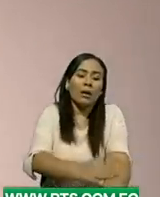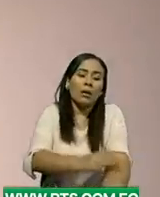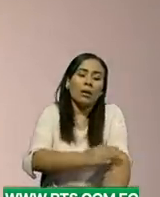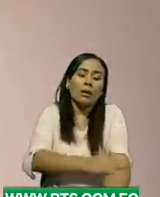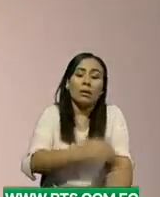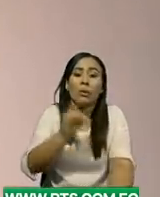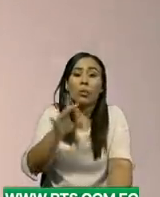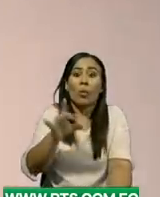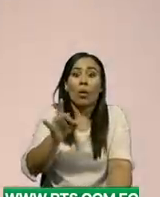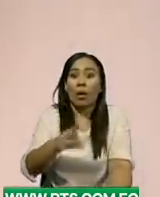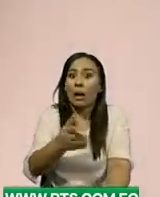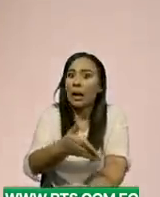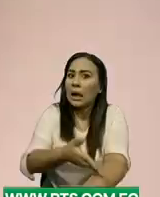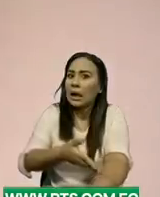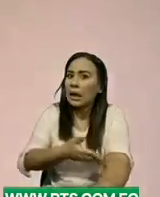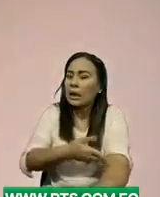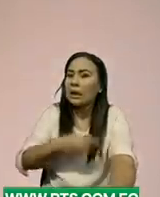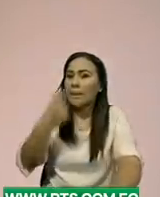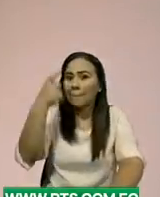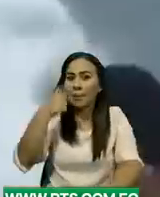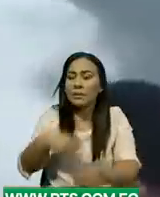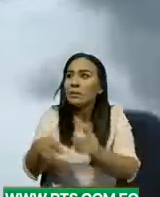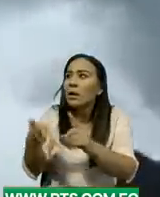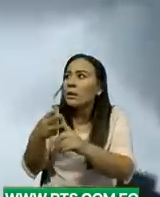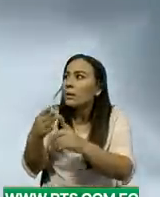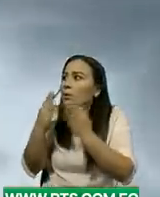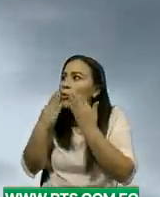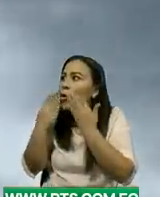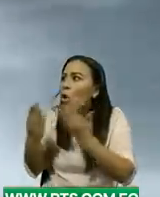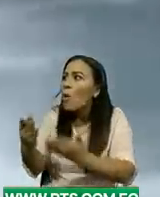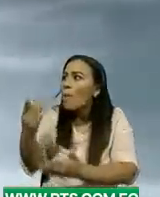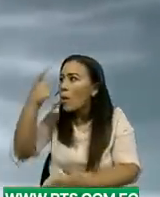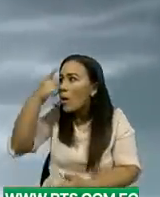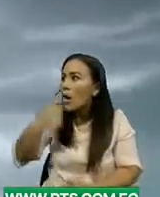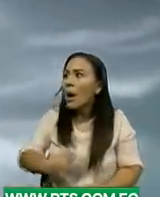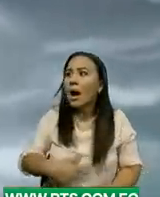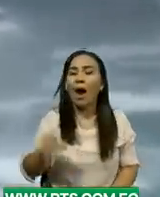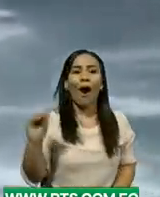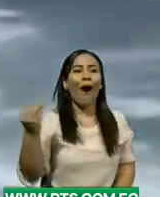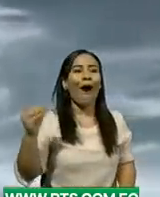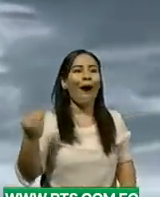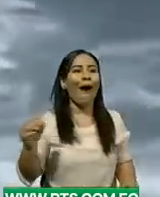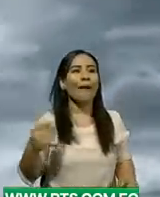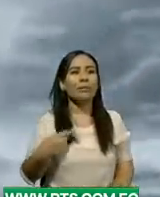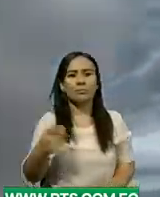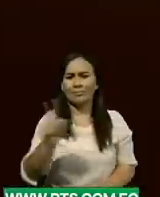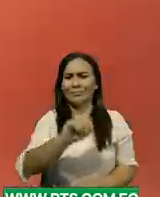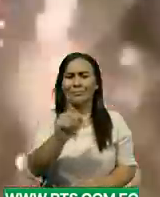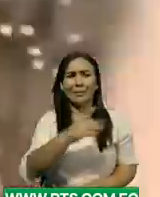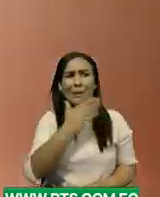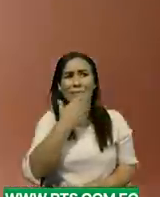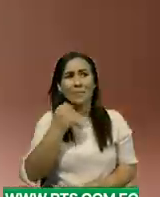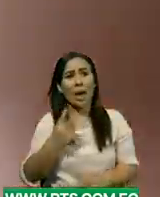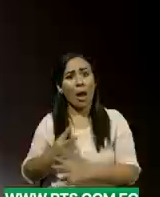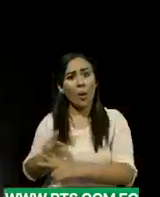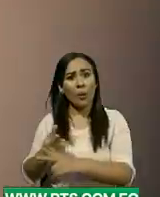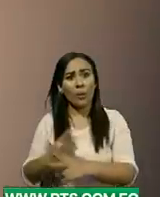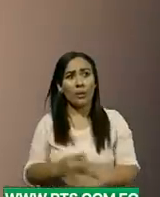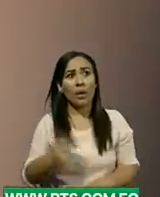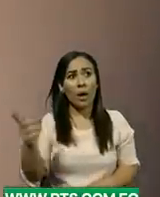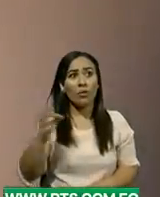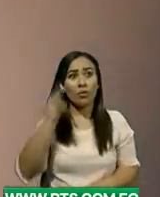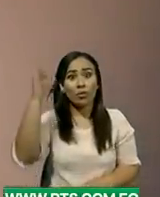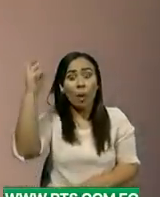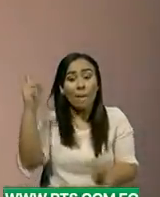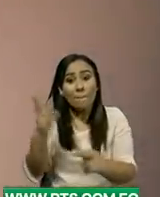heridas. Usuarios de las redes han criticado el comportamiento de la joven, sugiriendo que la situación